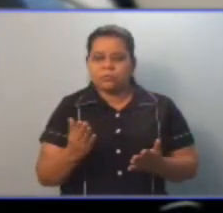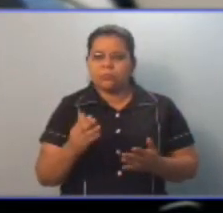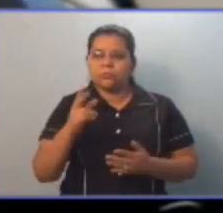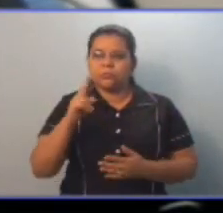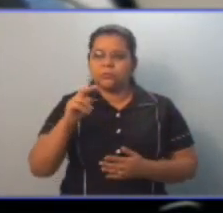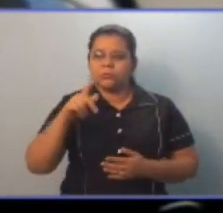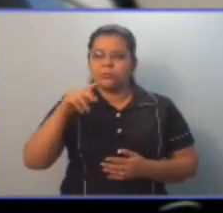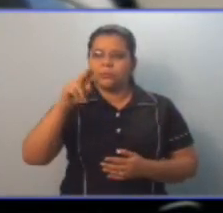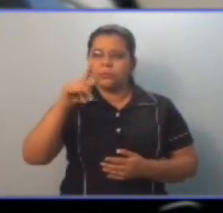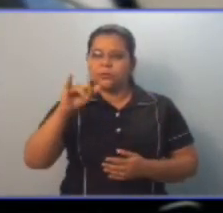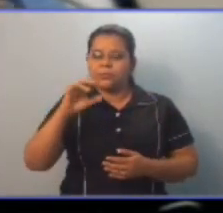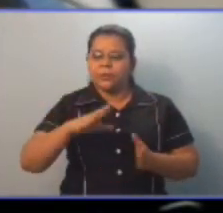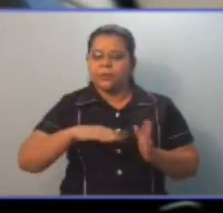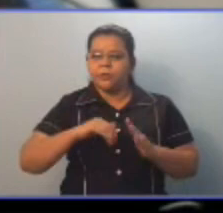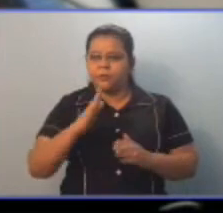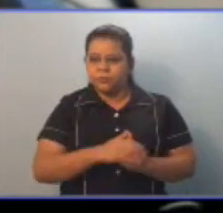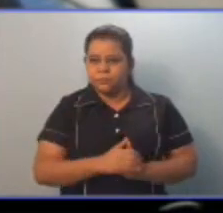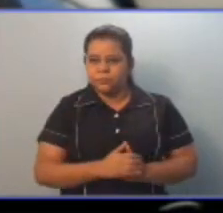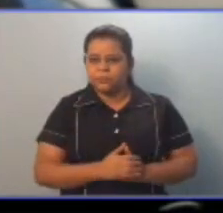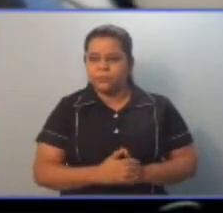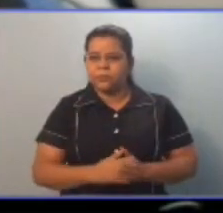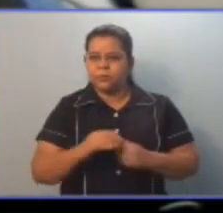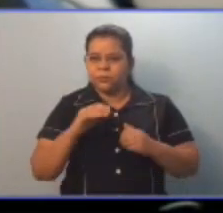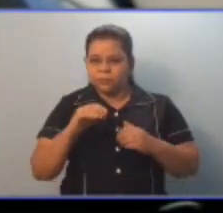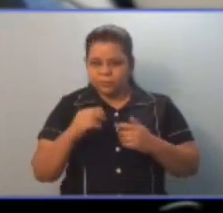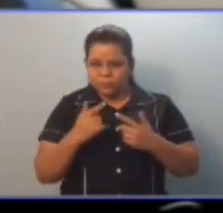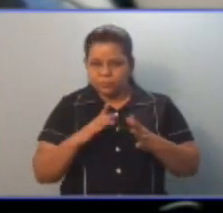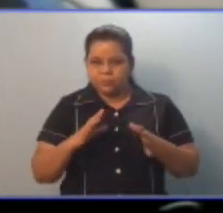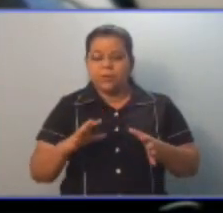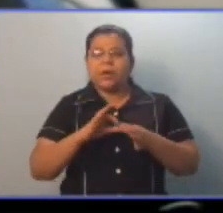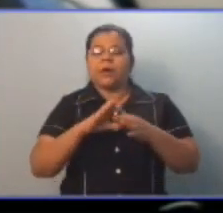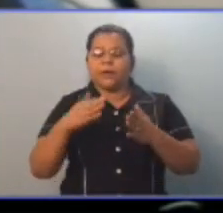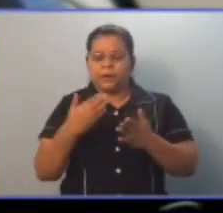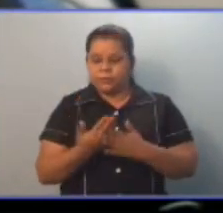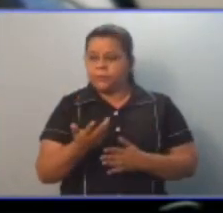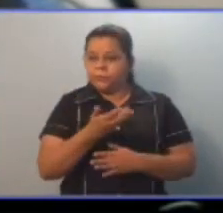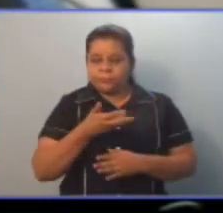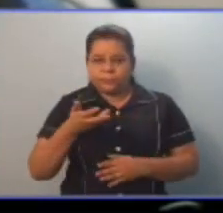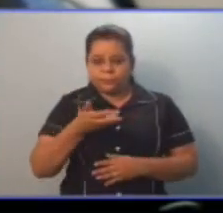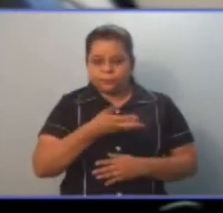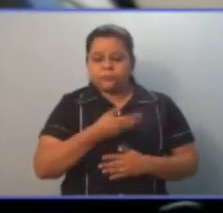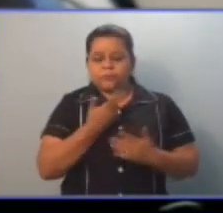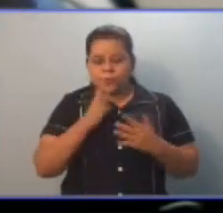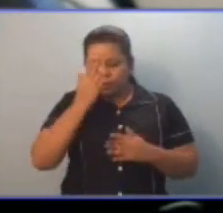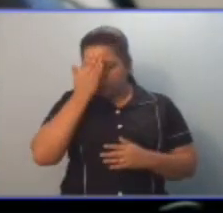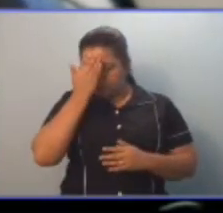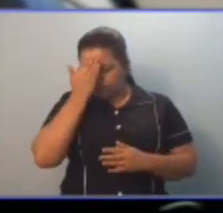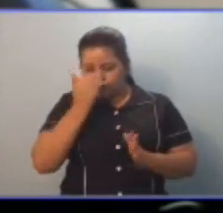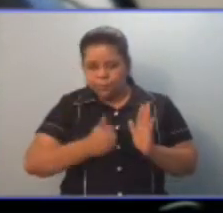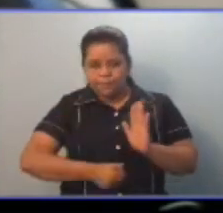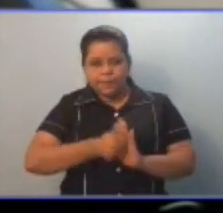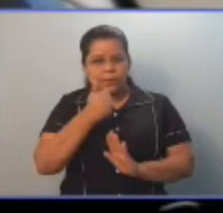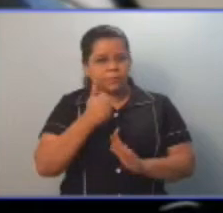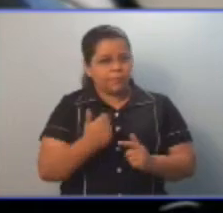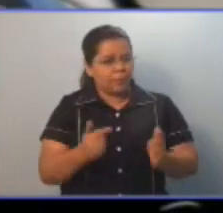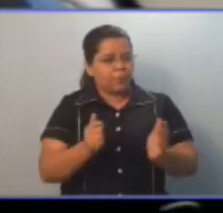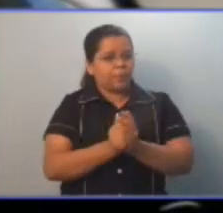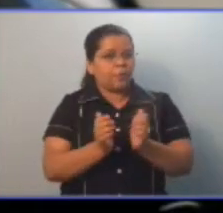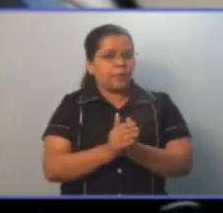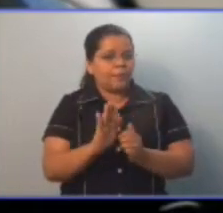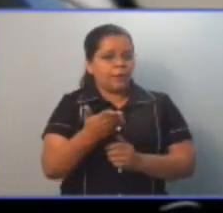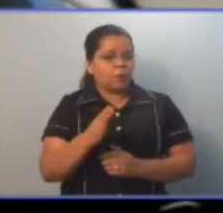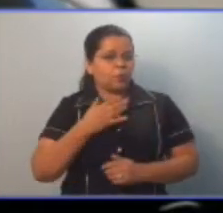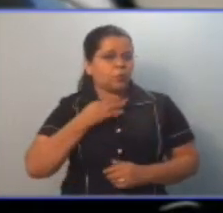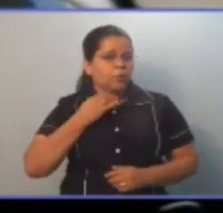Se debe de entender que en la Corte Suprema de Justicia, jueces, magistrados y todo, hay un alto grado de nepotismo. ¿Qué sería